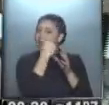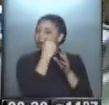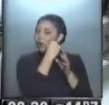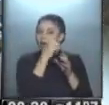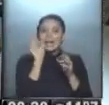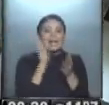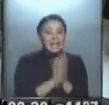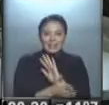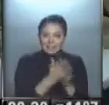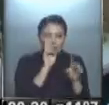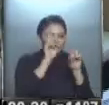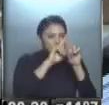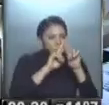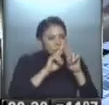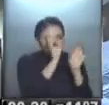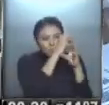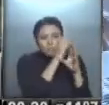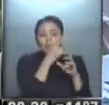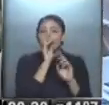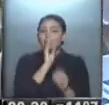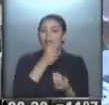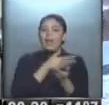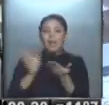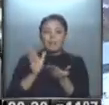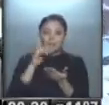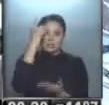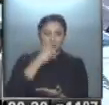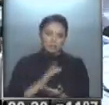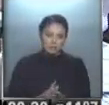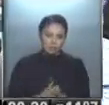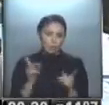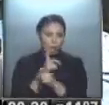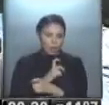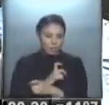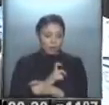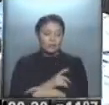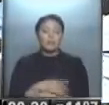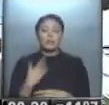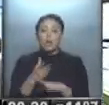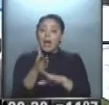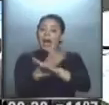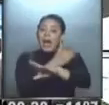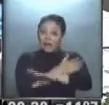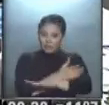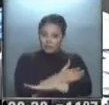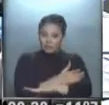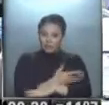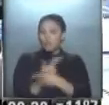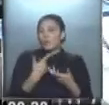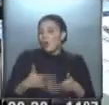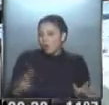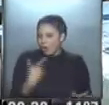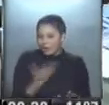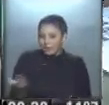gratuito y así clasificar la retinopatía diabética. Pero nosotros, antes de hacer normalmente en un